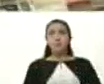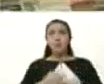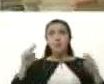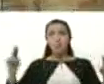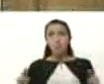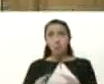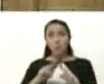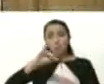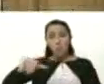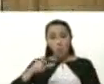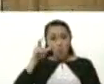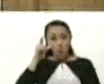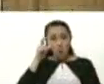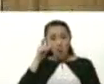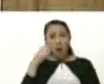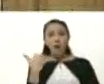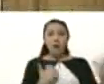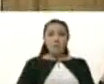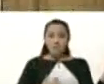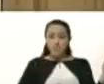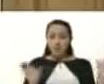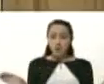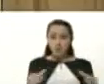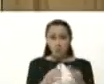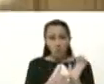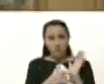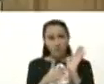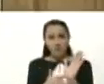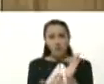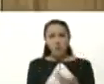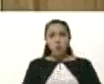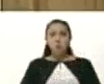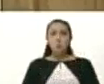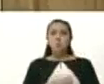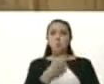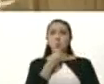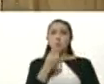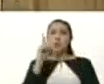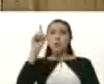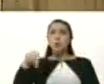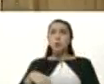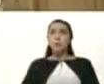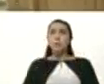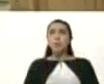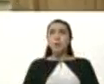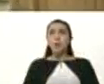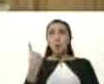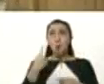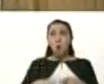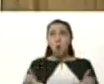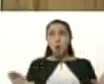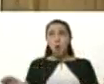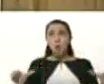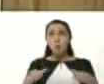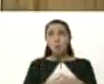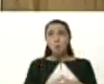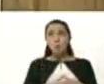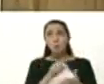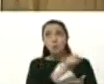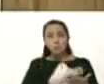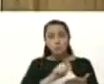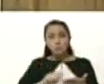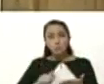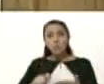con su parranda. Y qué bueno que aquí también tengo el Calipso de Callao, que es una de las composiciones de